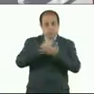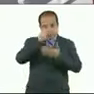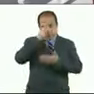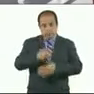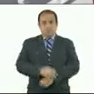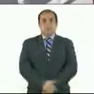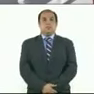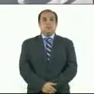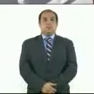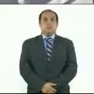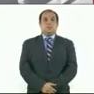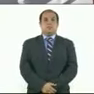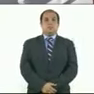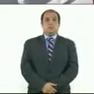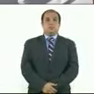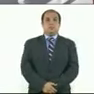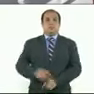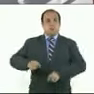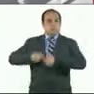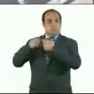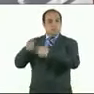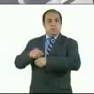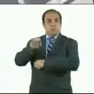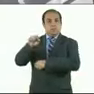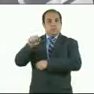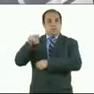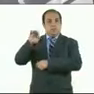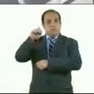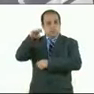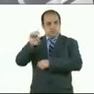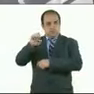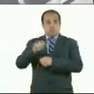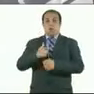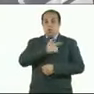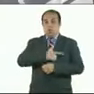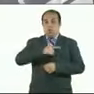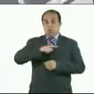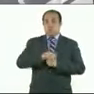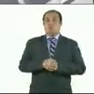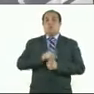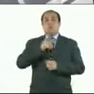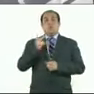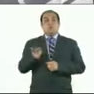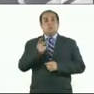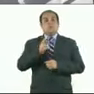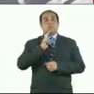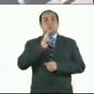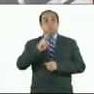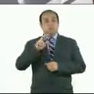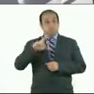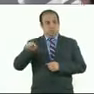México. Entonces, vamos a darle la palabra a Stephanie y después con gusto contestamos sus preguntas.